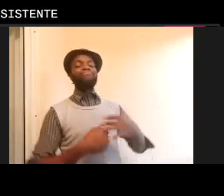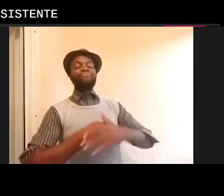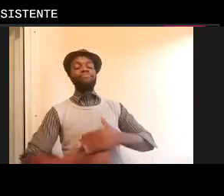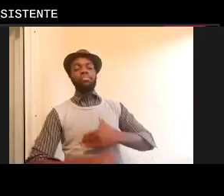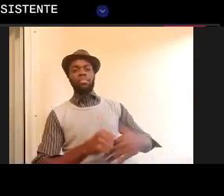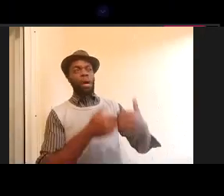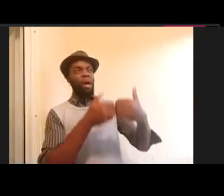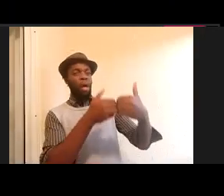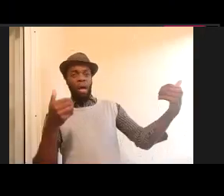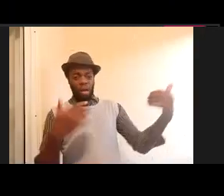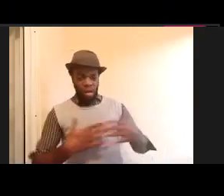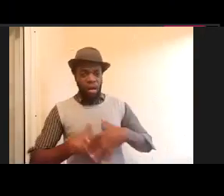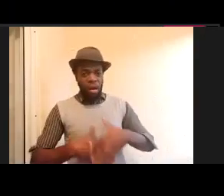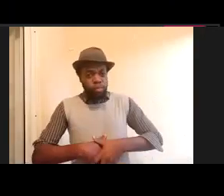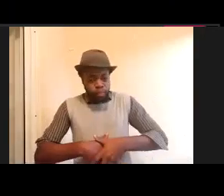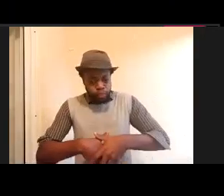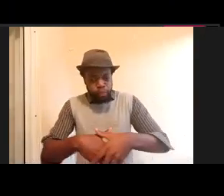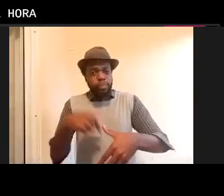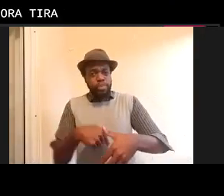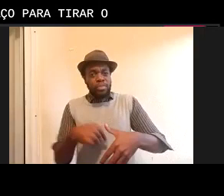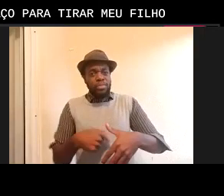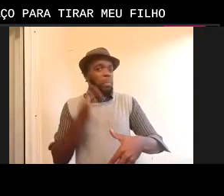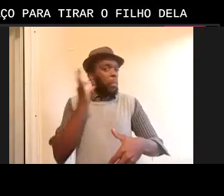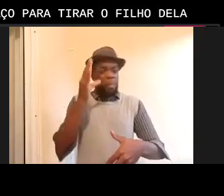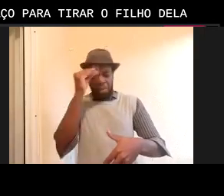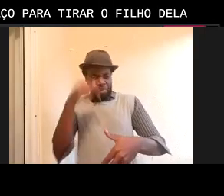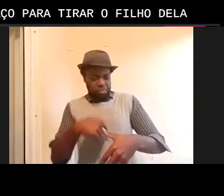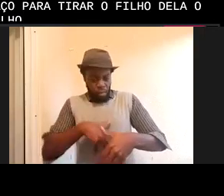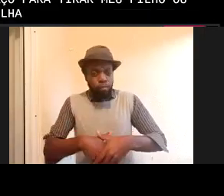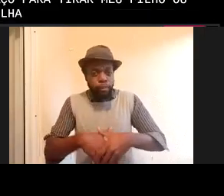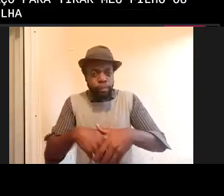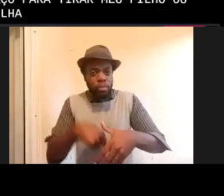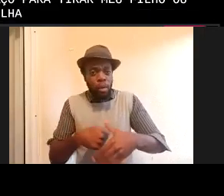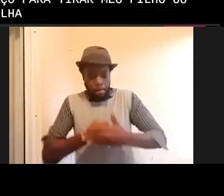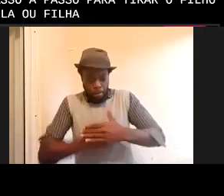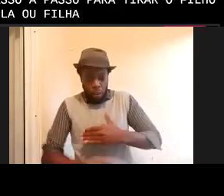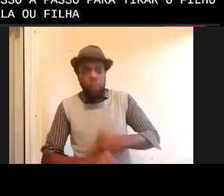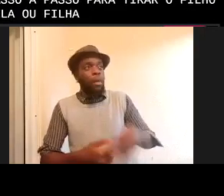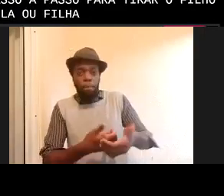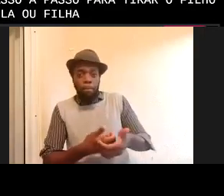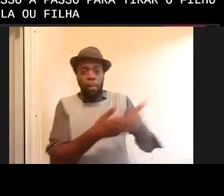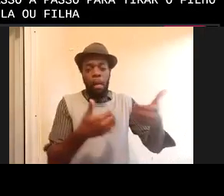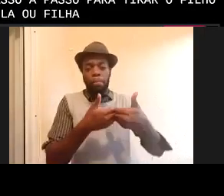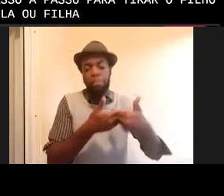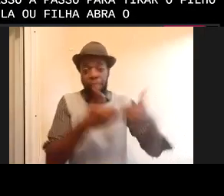a su hijo o hija, están provocando, ¿verdad?